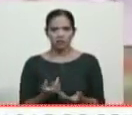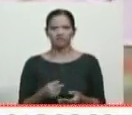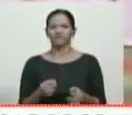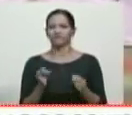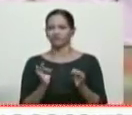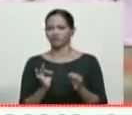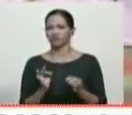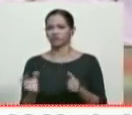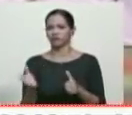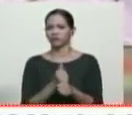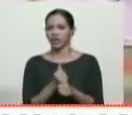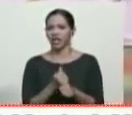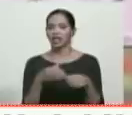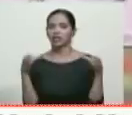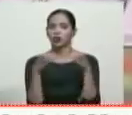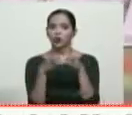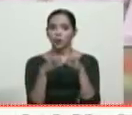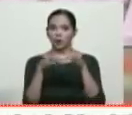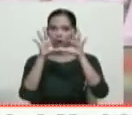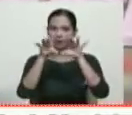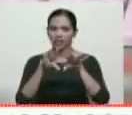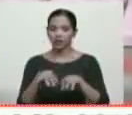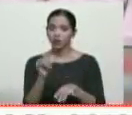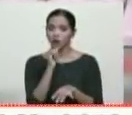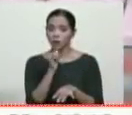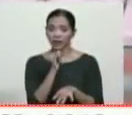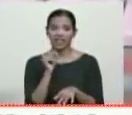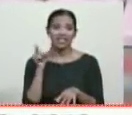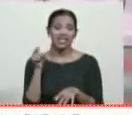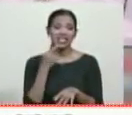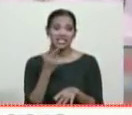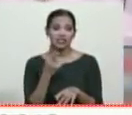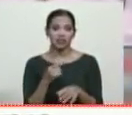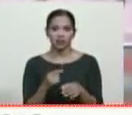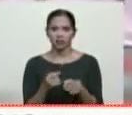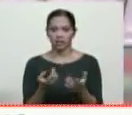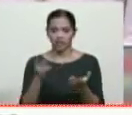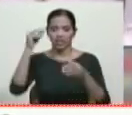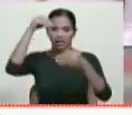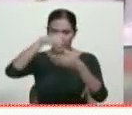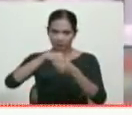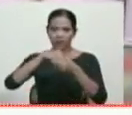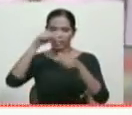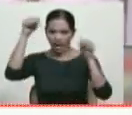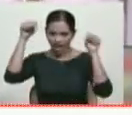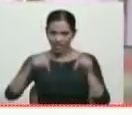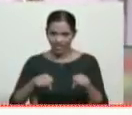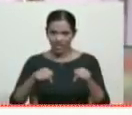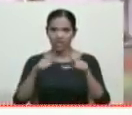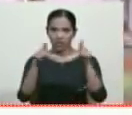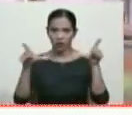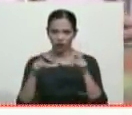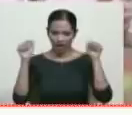equipo que redactó ese informe, que ella dice que está in situ aquí, es verdad, han estado